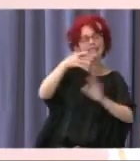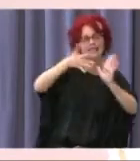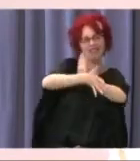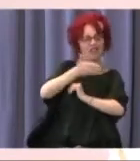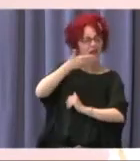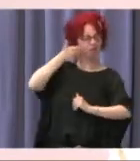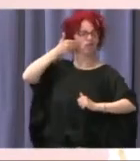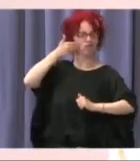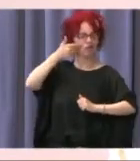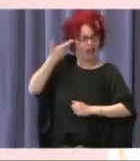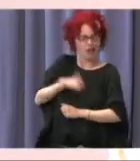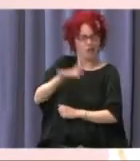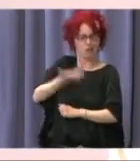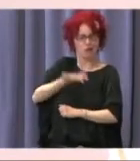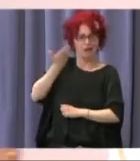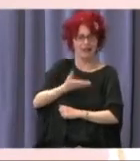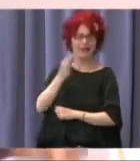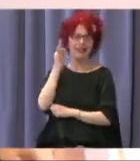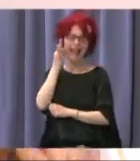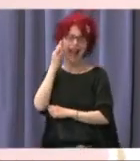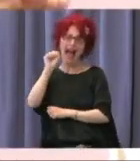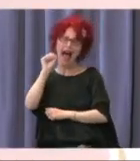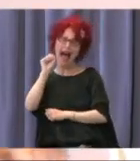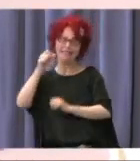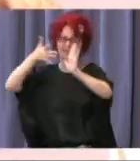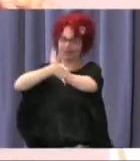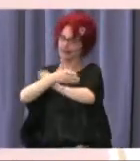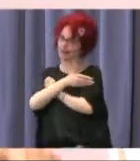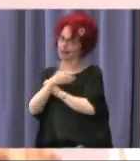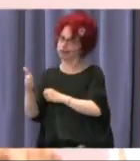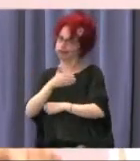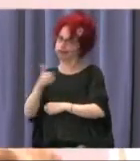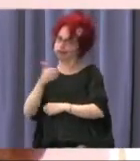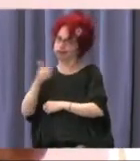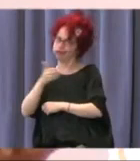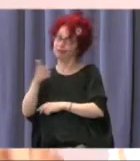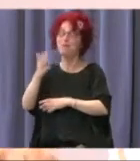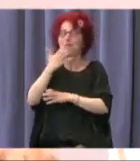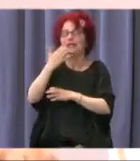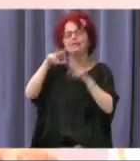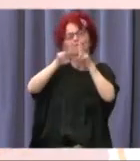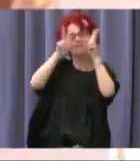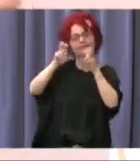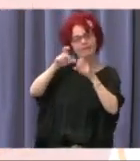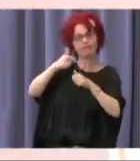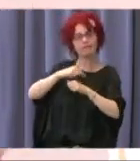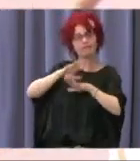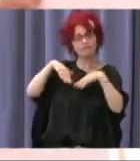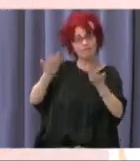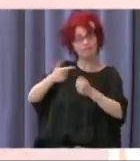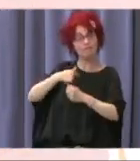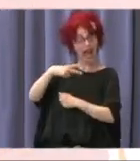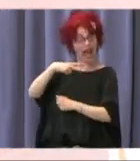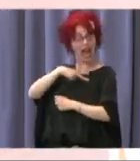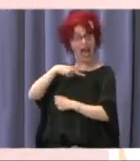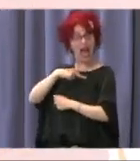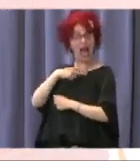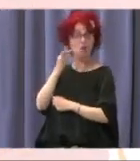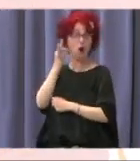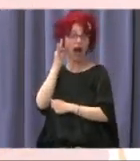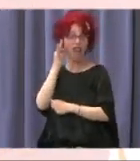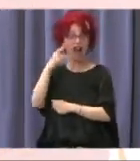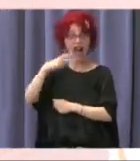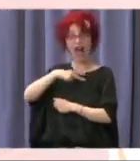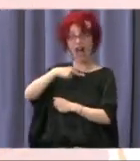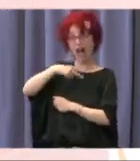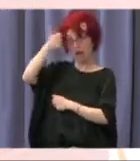ya lo apunto, a que las profesiones que feminizaron significaban mujer de. Es decir, antes la abogada era la mujer del abogado y la médica la